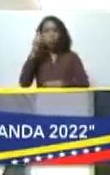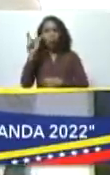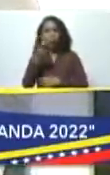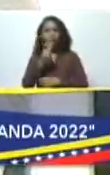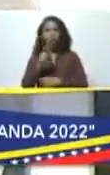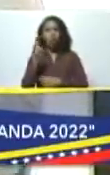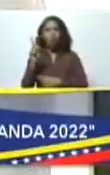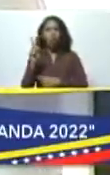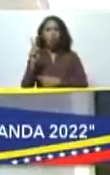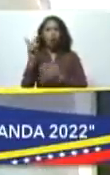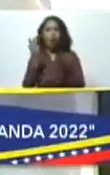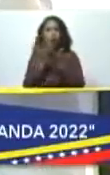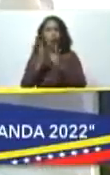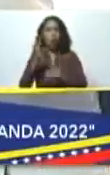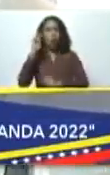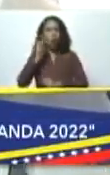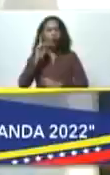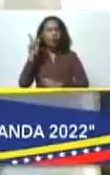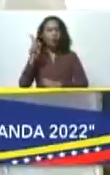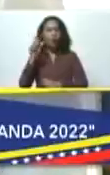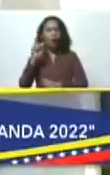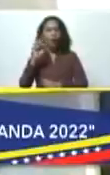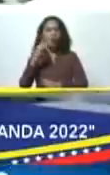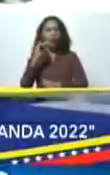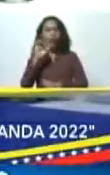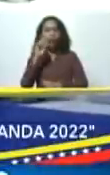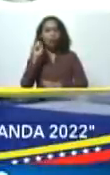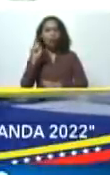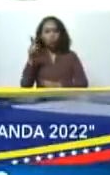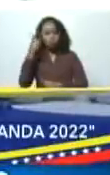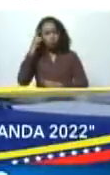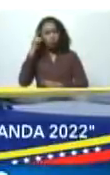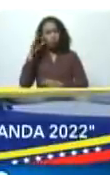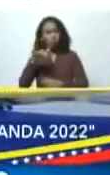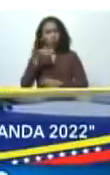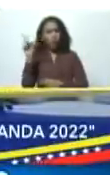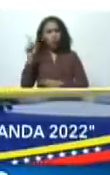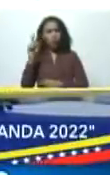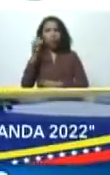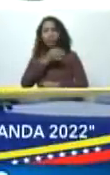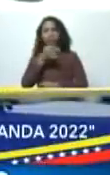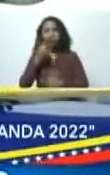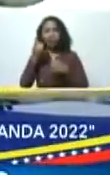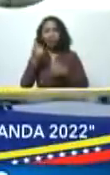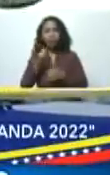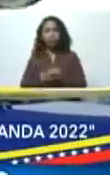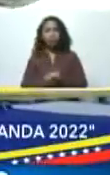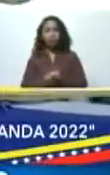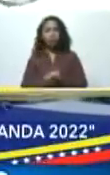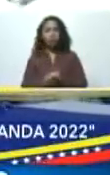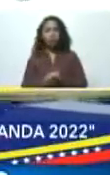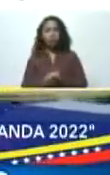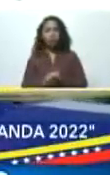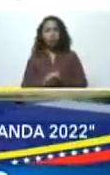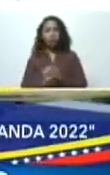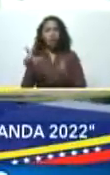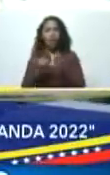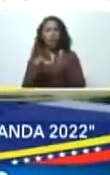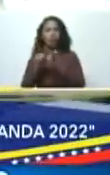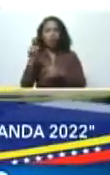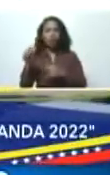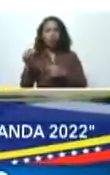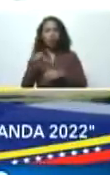en la Adriana, en la Escuela Bolivariana Adriana Rangel de Sequera. ¿Y te acuerdas de todo eso? Perfectamente. Bueno, mi papá es de izquierda. ¿En el liceo dónde